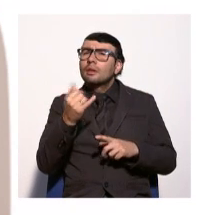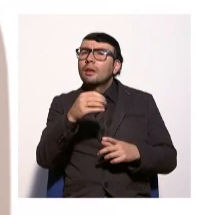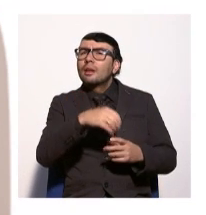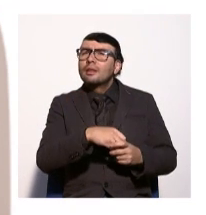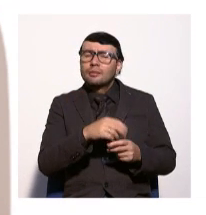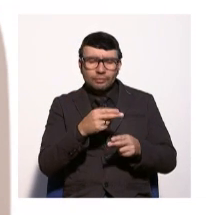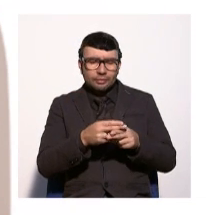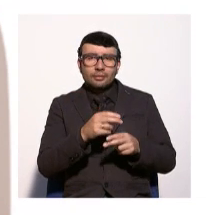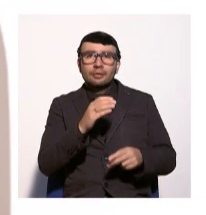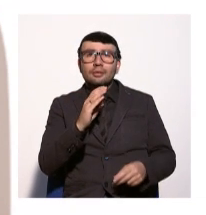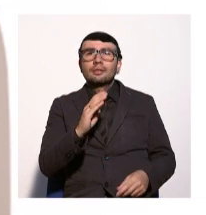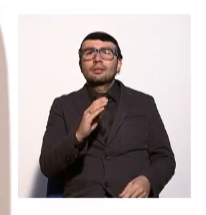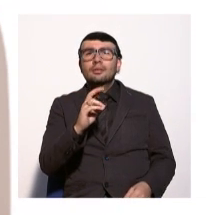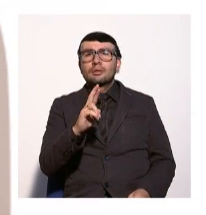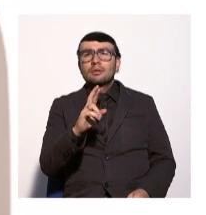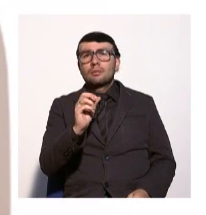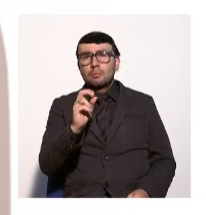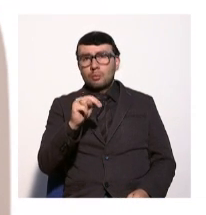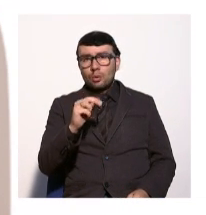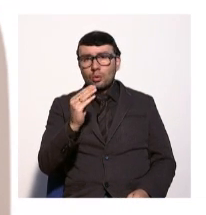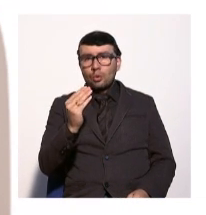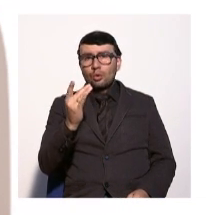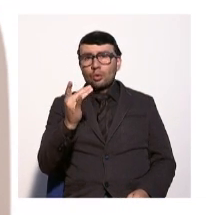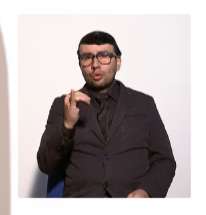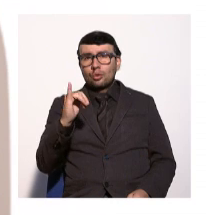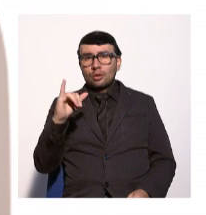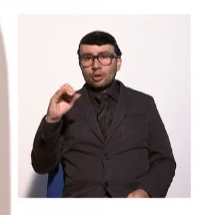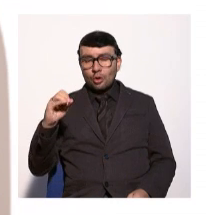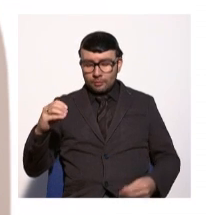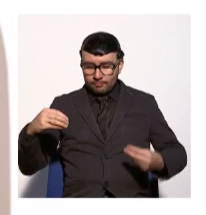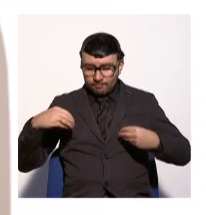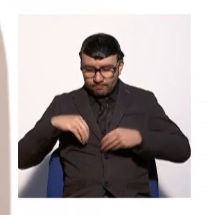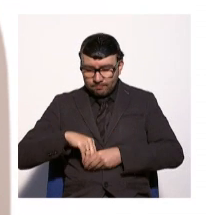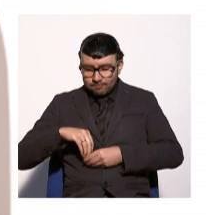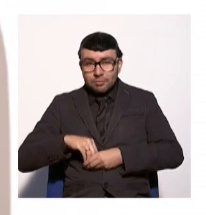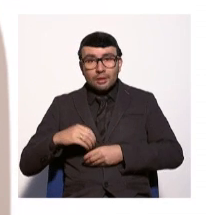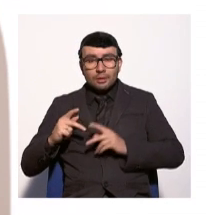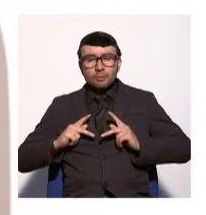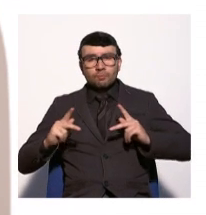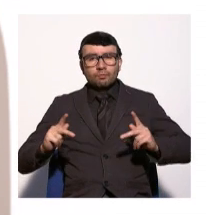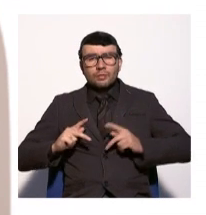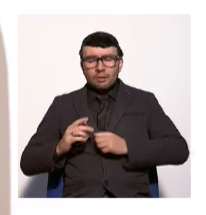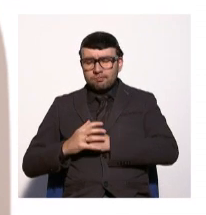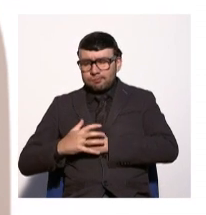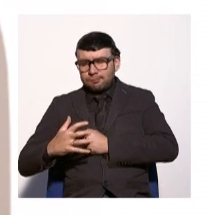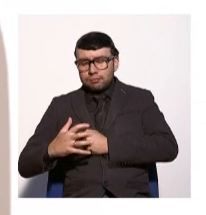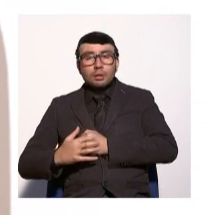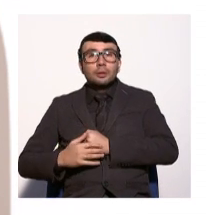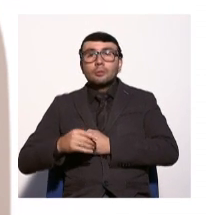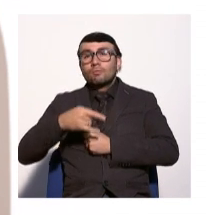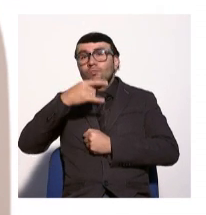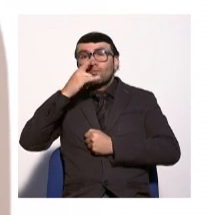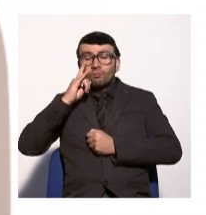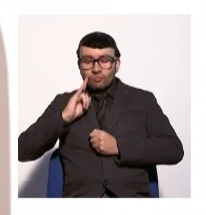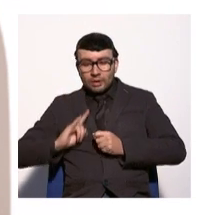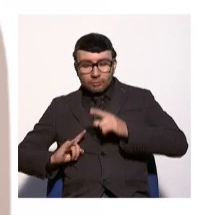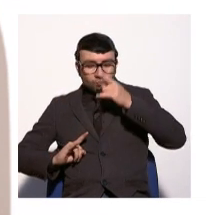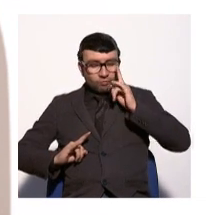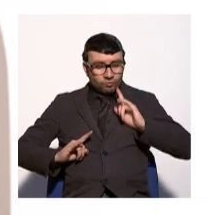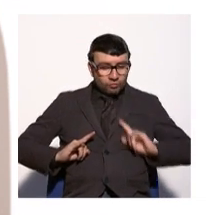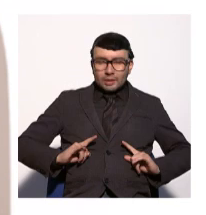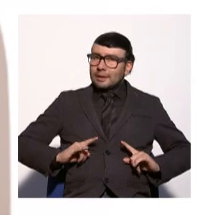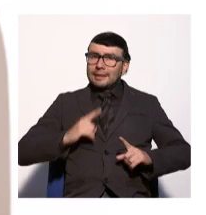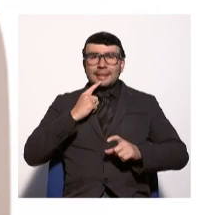está inflamado entonces esto impide que el aire pueda llegar a estas partes que es esta parte